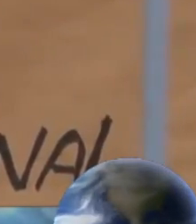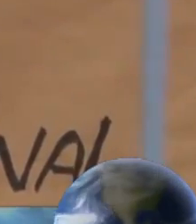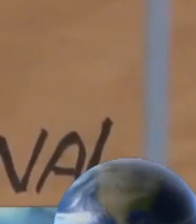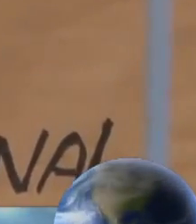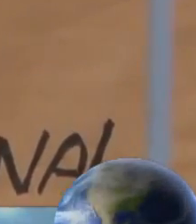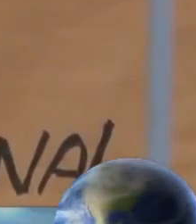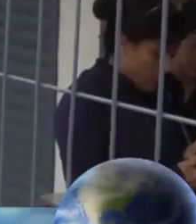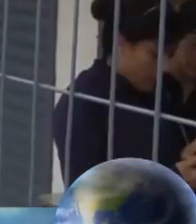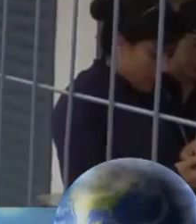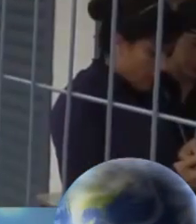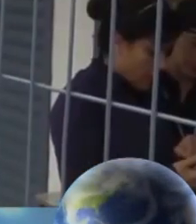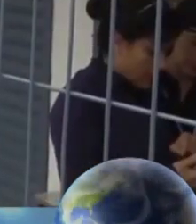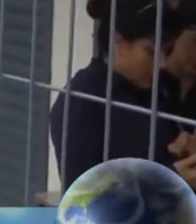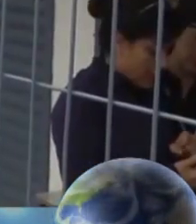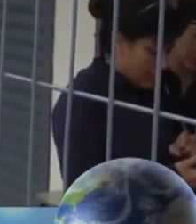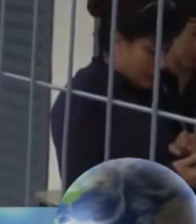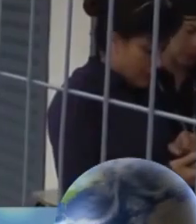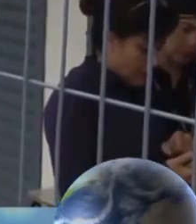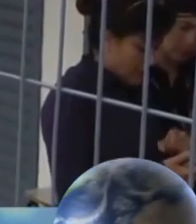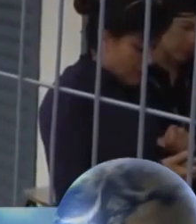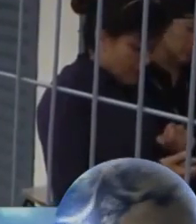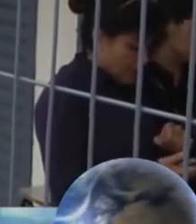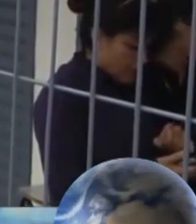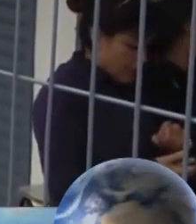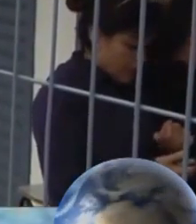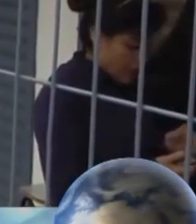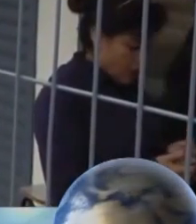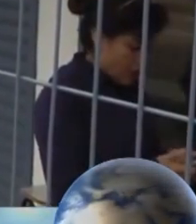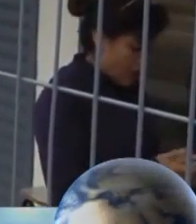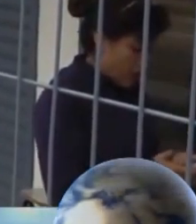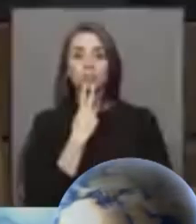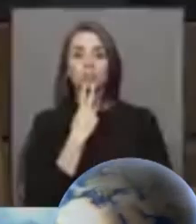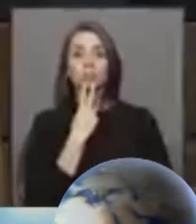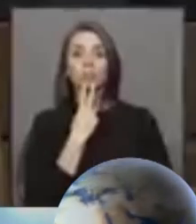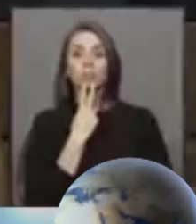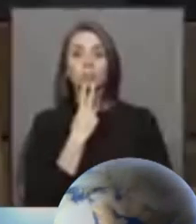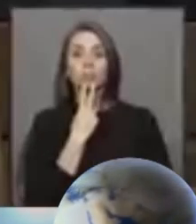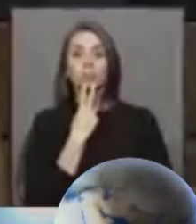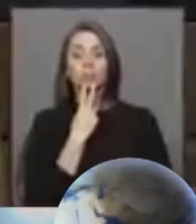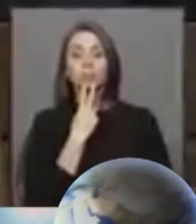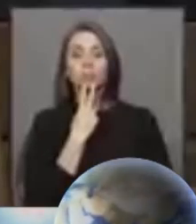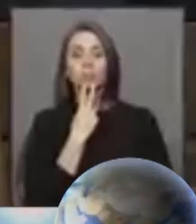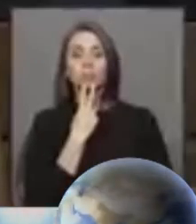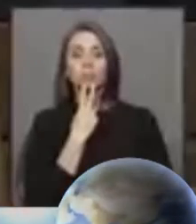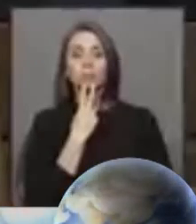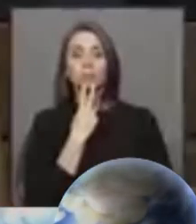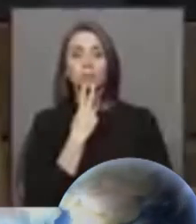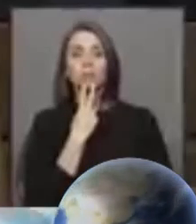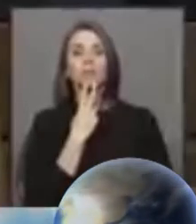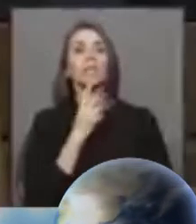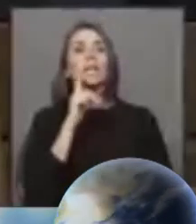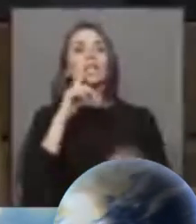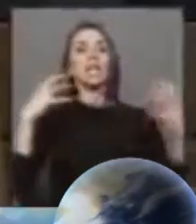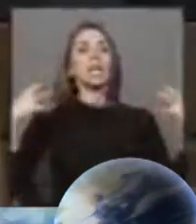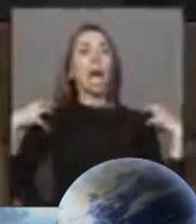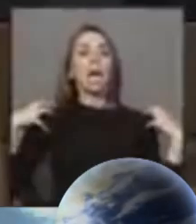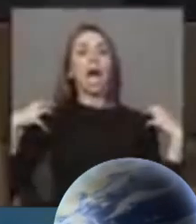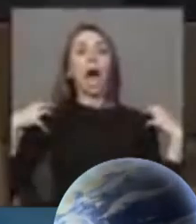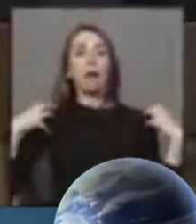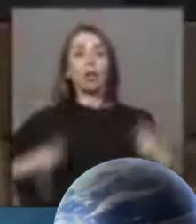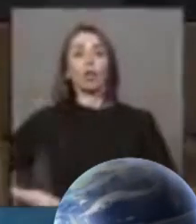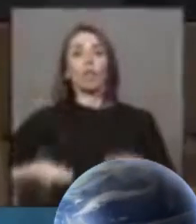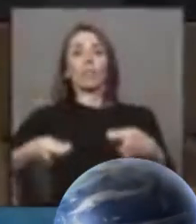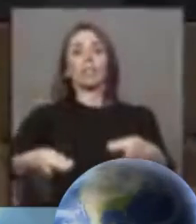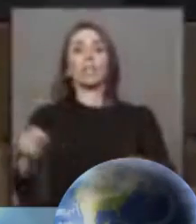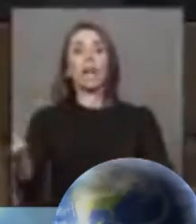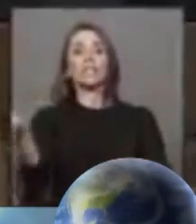más de un año atrás por el entonces ministro de Justicia, José Antonio Gómez, los motivos por el cual el paro de los funcionarios del registro civil se mantiene, haciendo